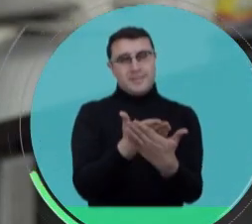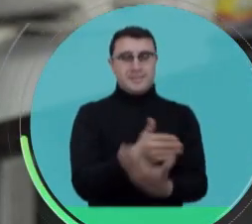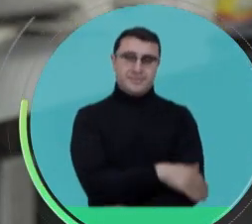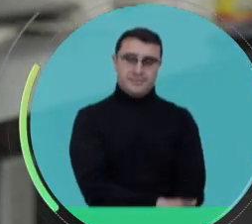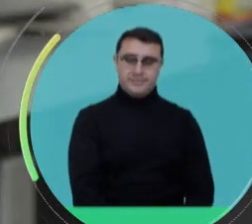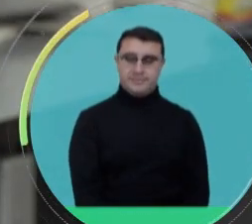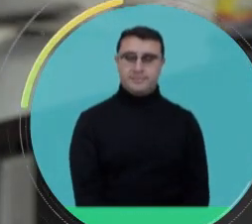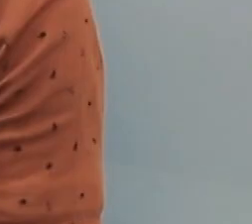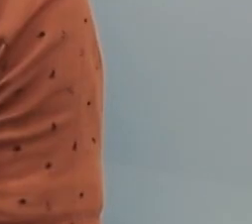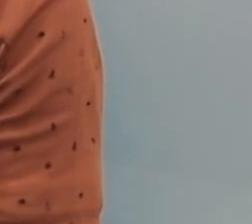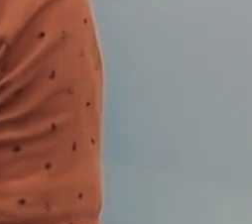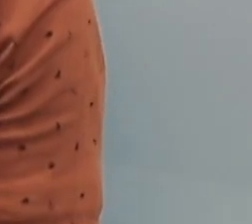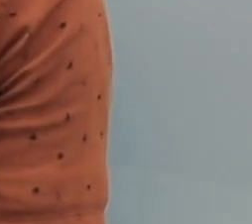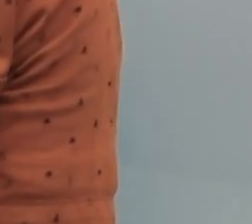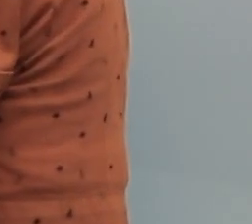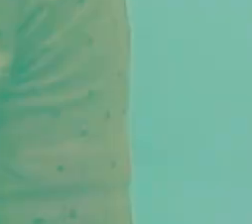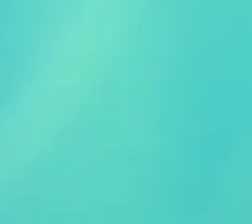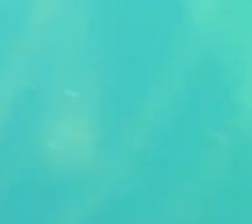un abrazo